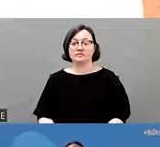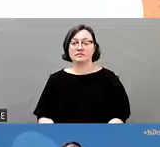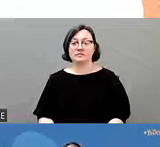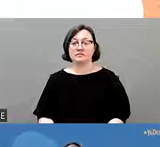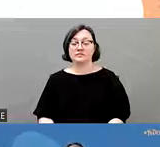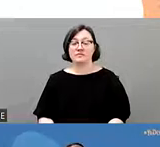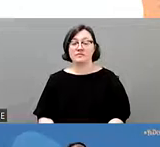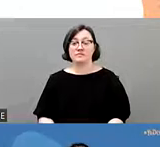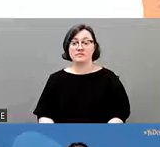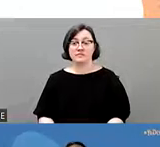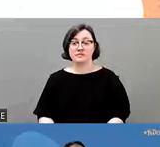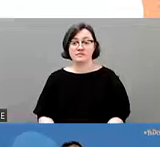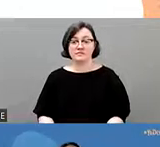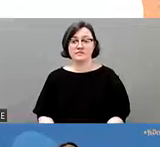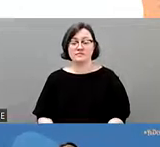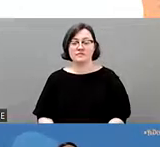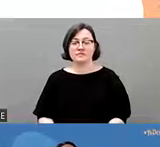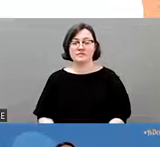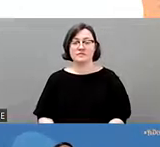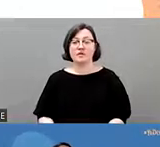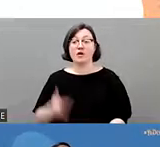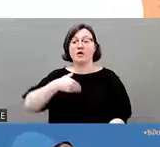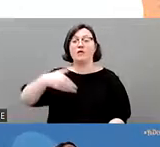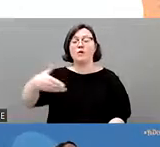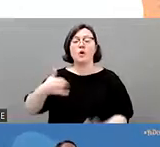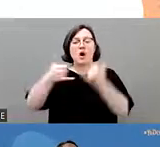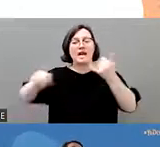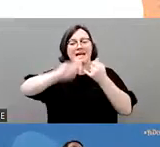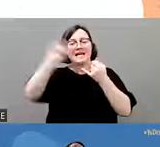tiene acción. Futuras líneas de acción.